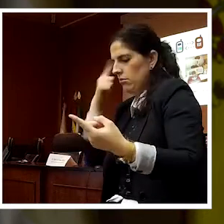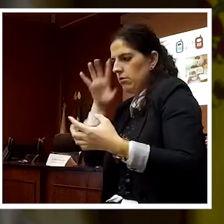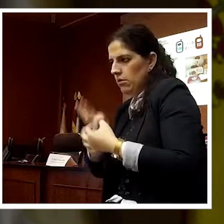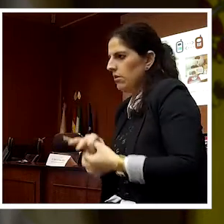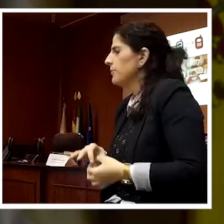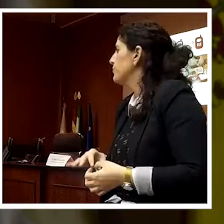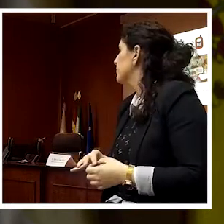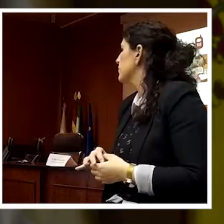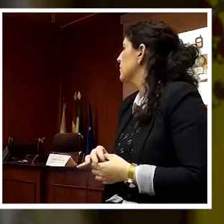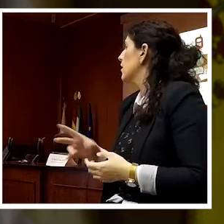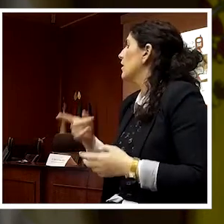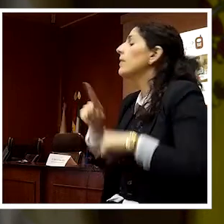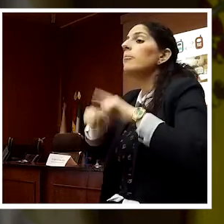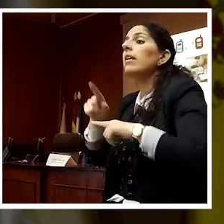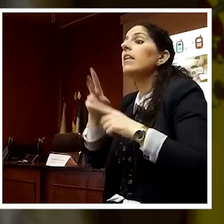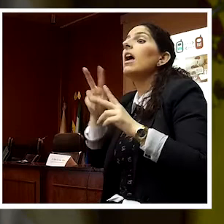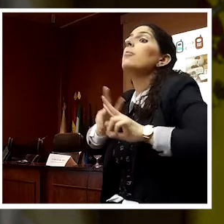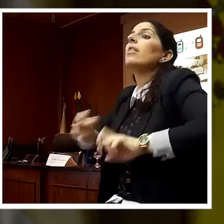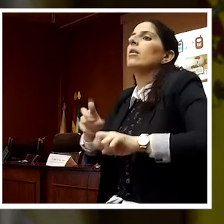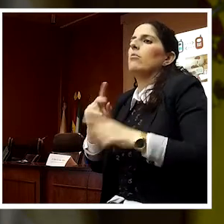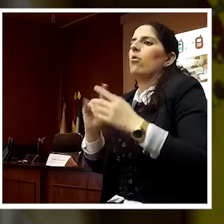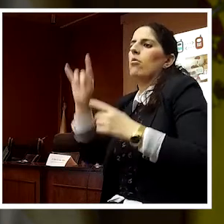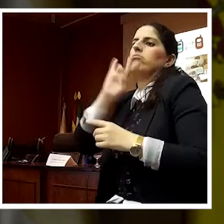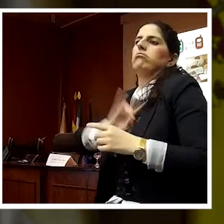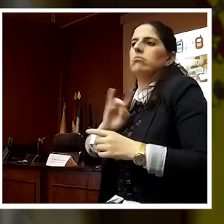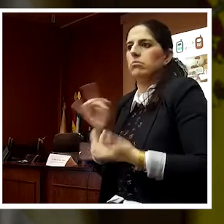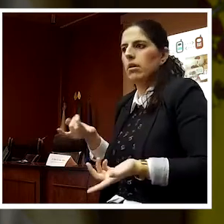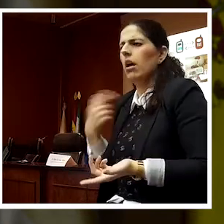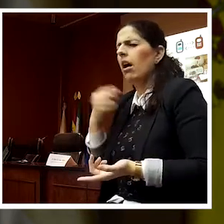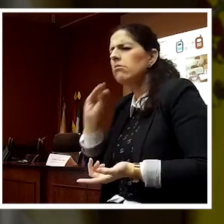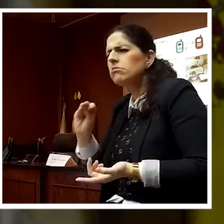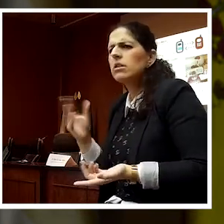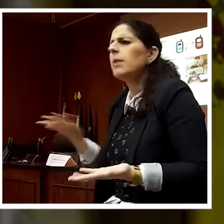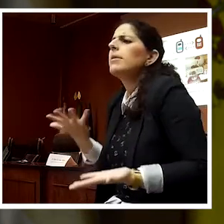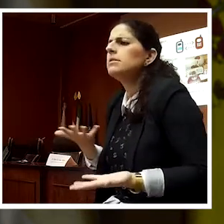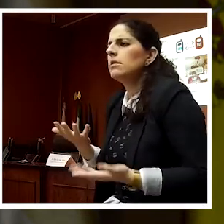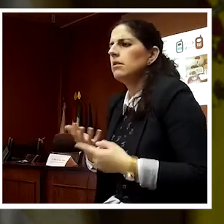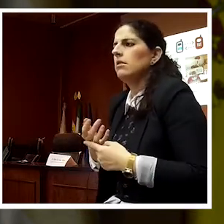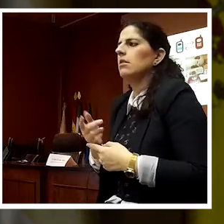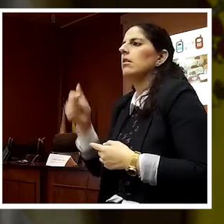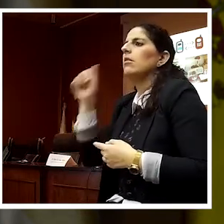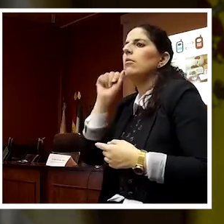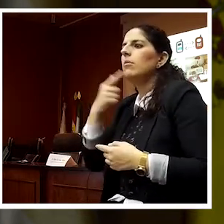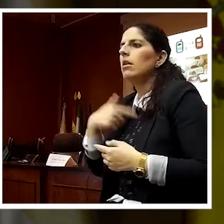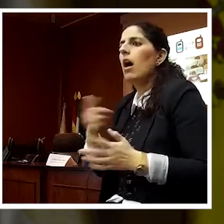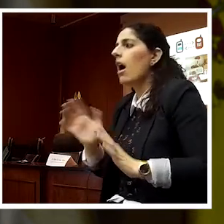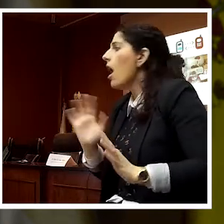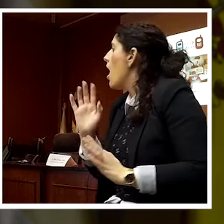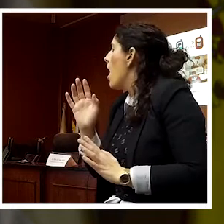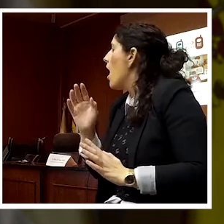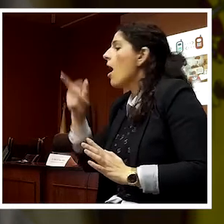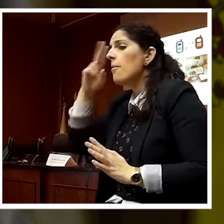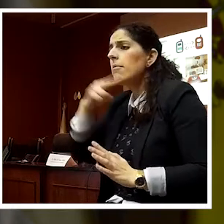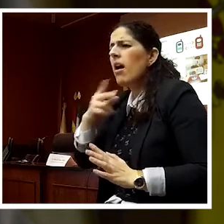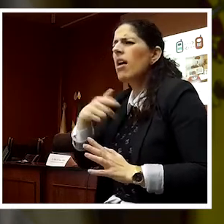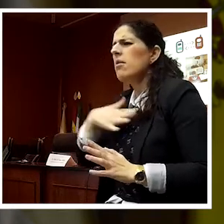función del inicio de la llamada. ¿Qué es el inicio? Pues cuando descuelga la llamada te van a preguntar ¿qué ocurre? Y la persona que llama pues dice mi